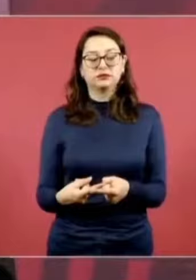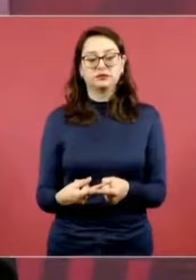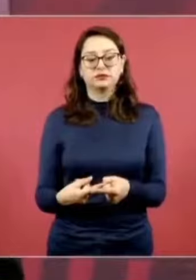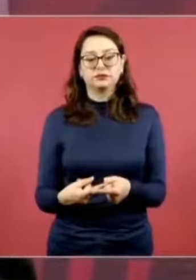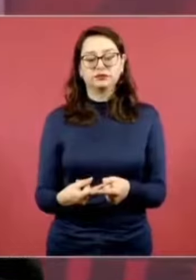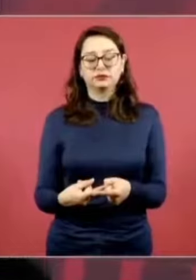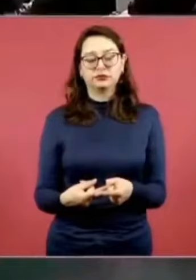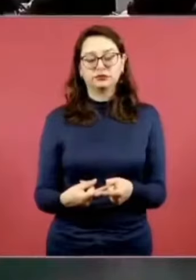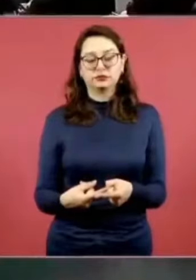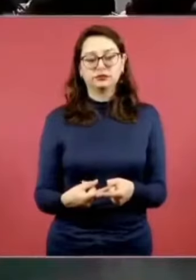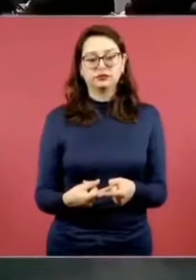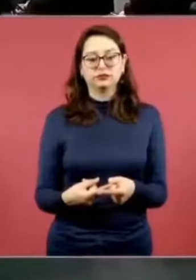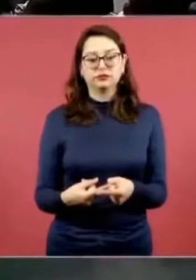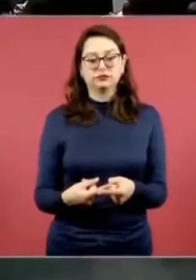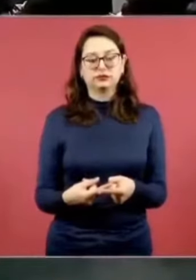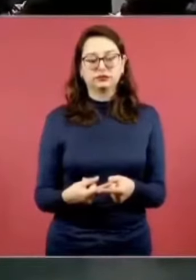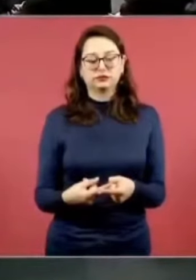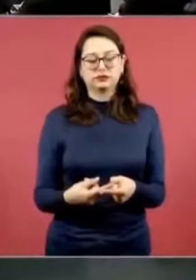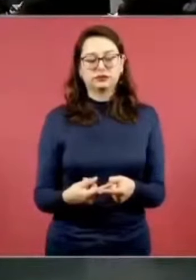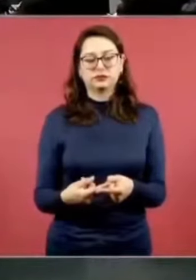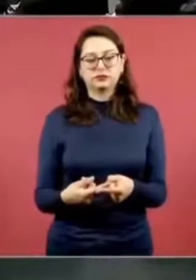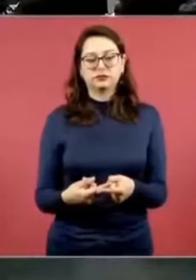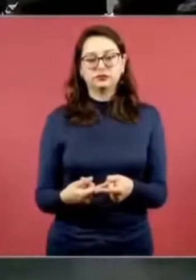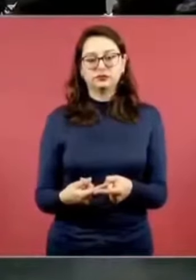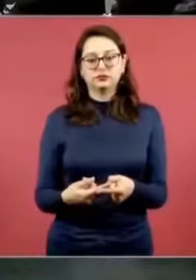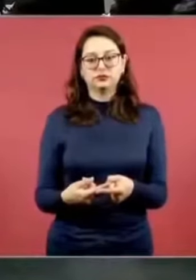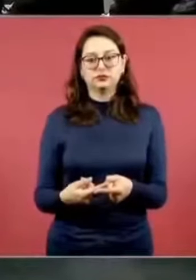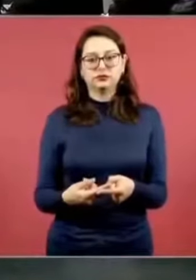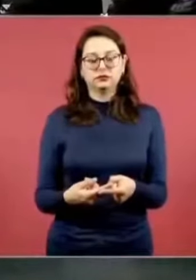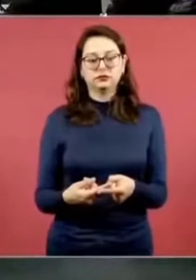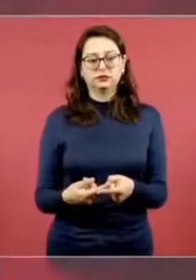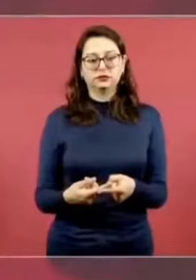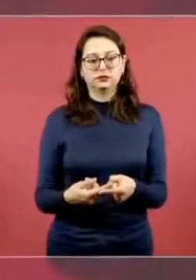se ha enfocado